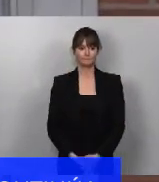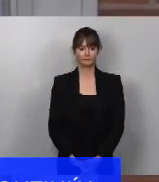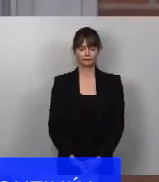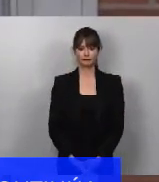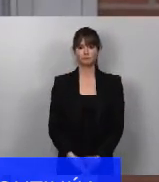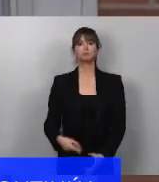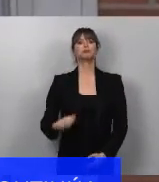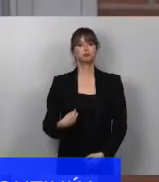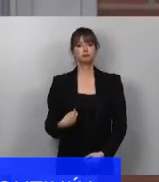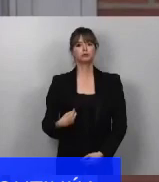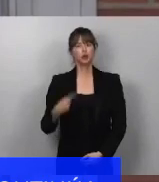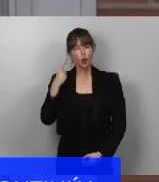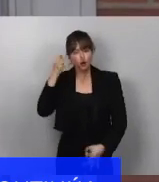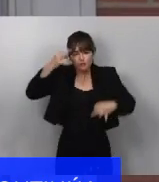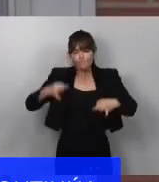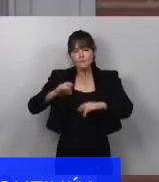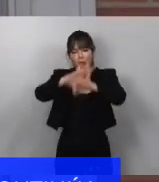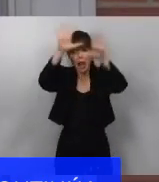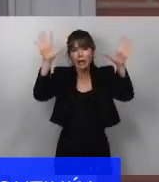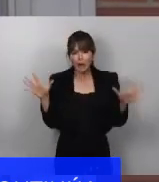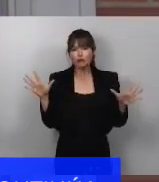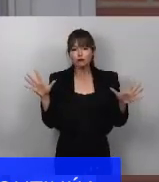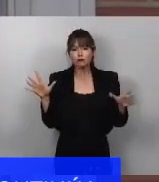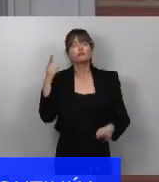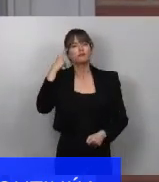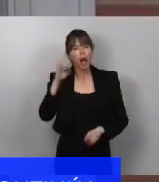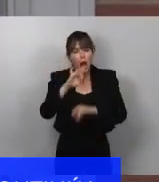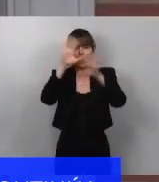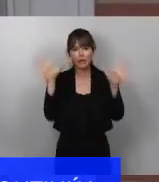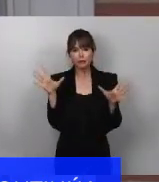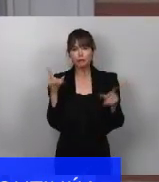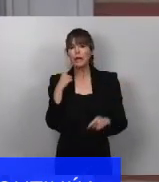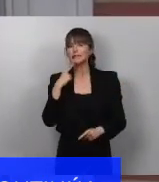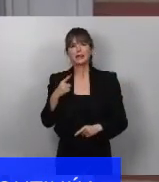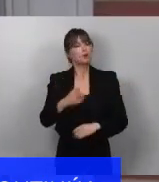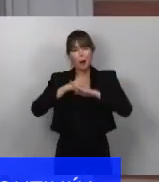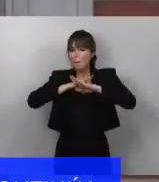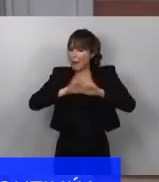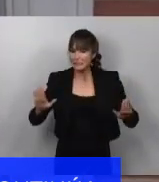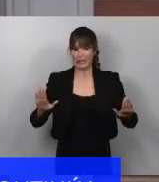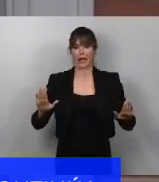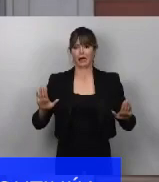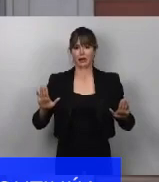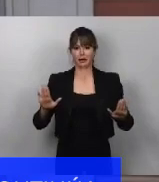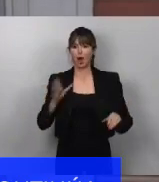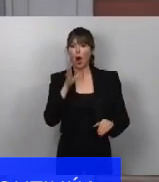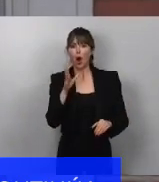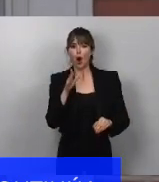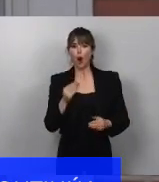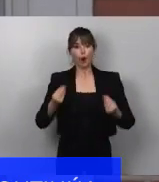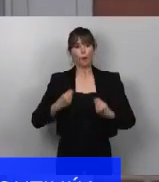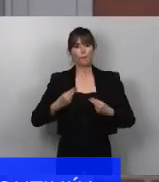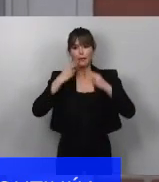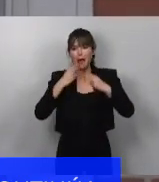he actuado desde una convicción Clara o decimos basta o esta degradación de la vida pública